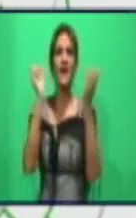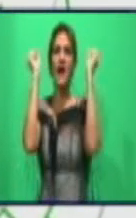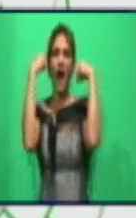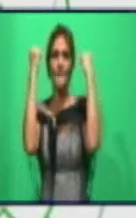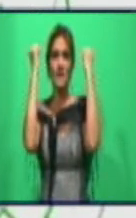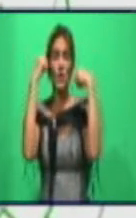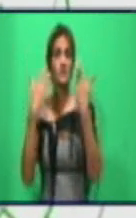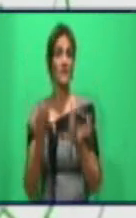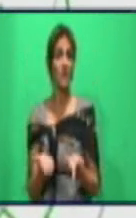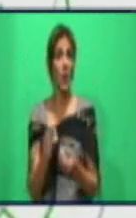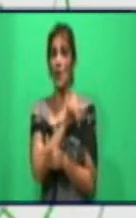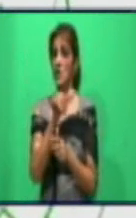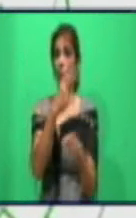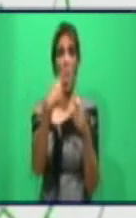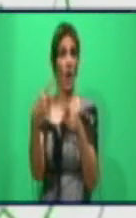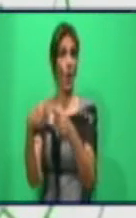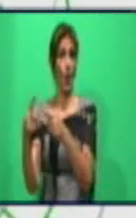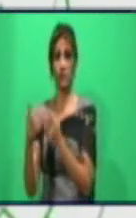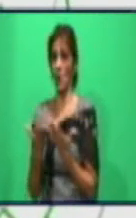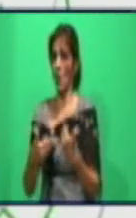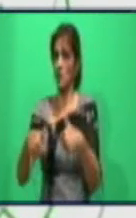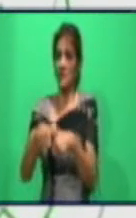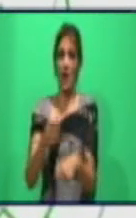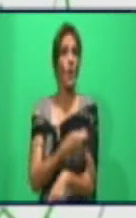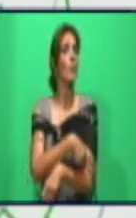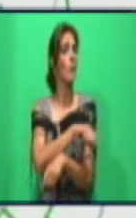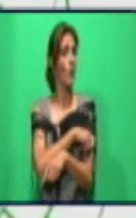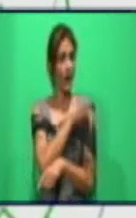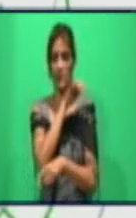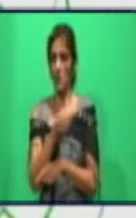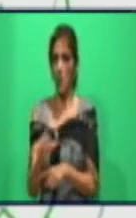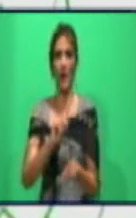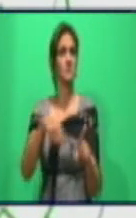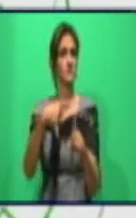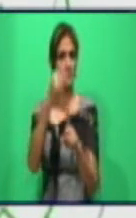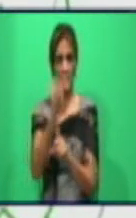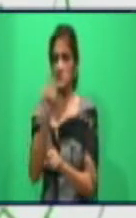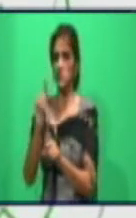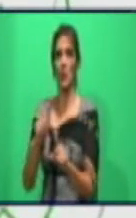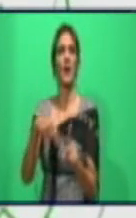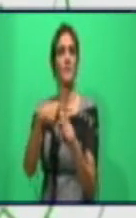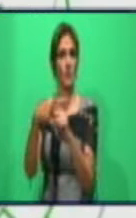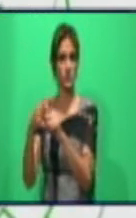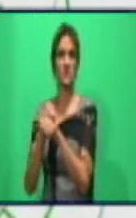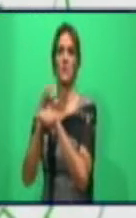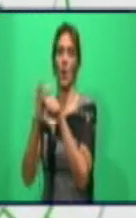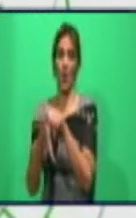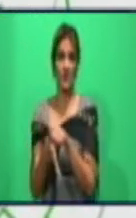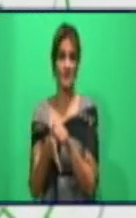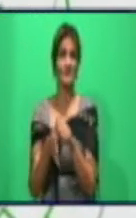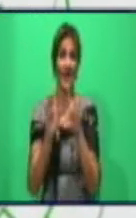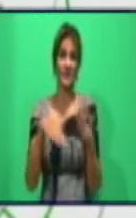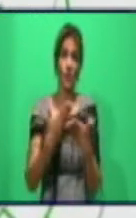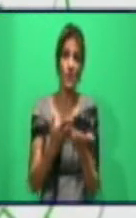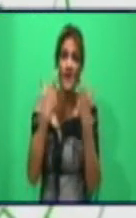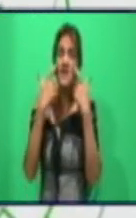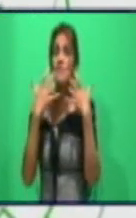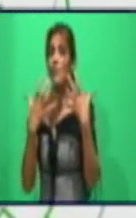resto de los consejos populares del área urbana de la ciudad es muy importante muy pero muy muy